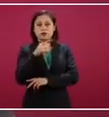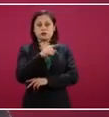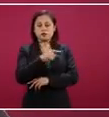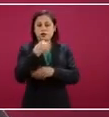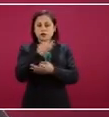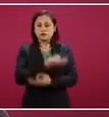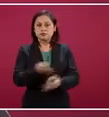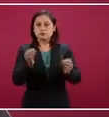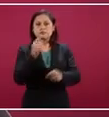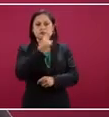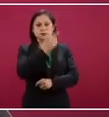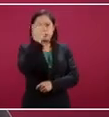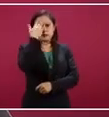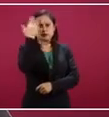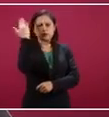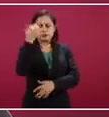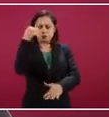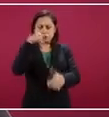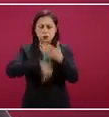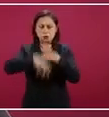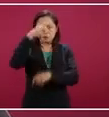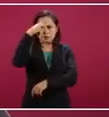haciendo, con todo detalle.